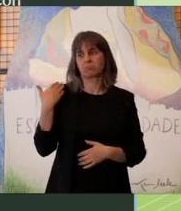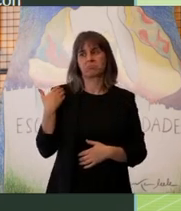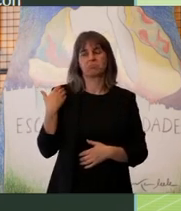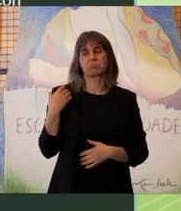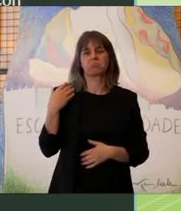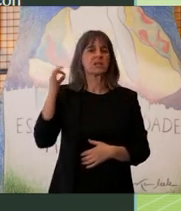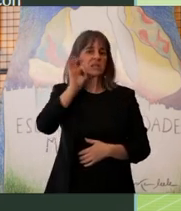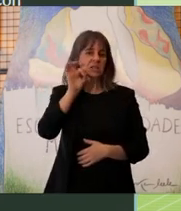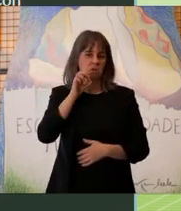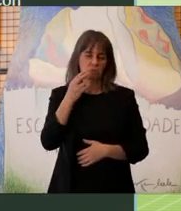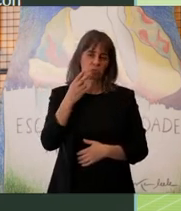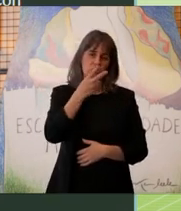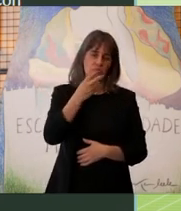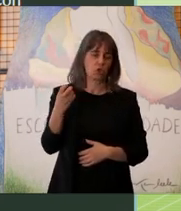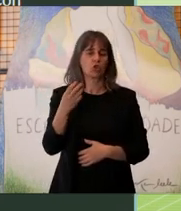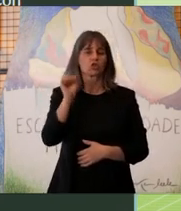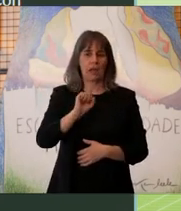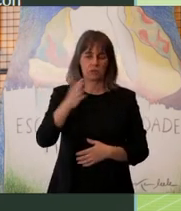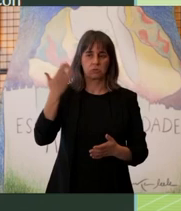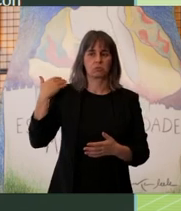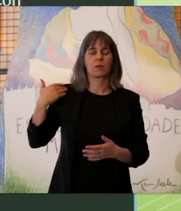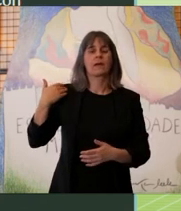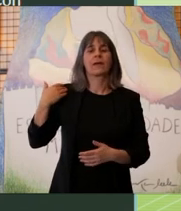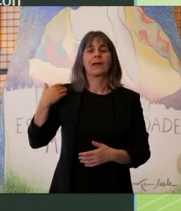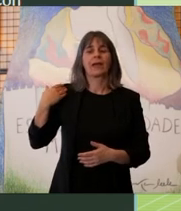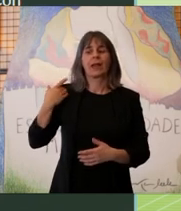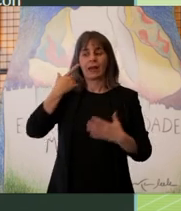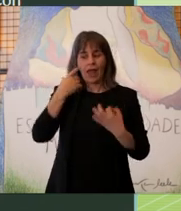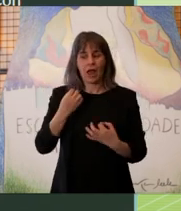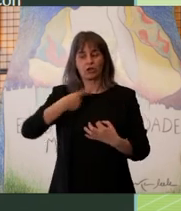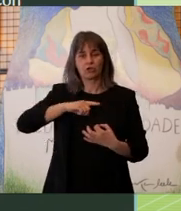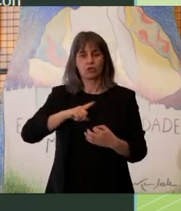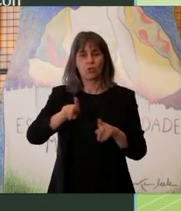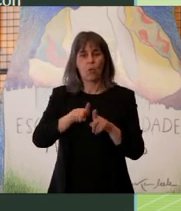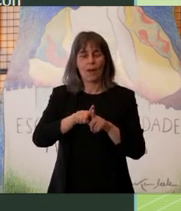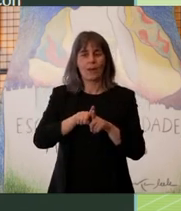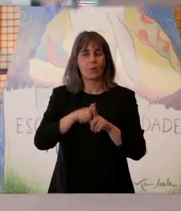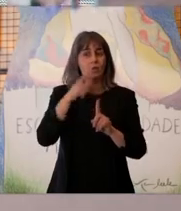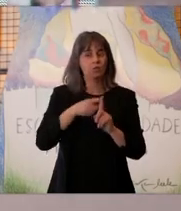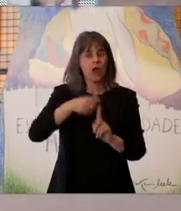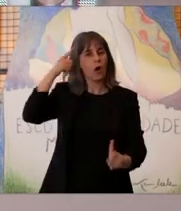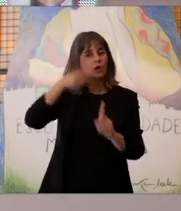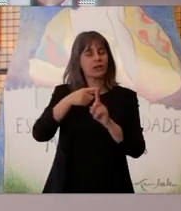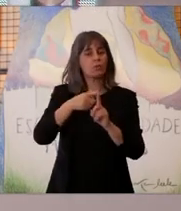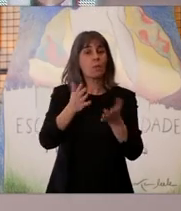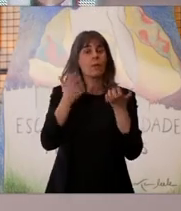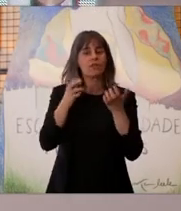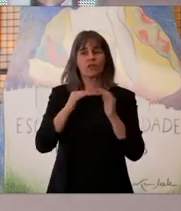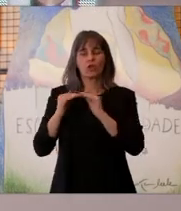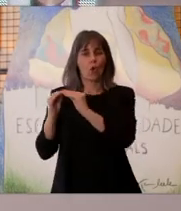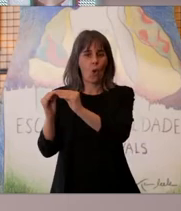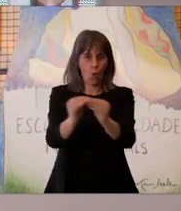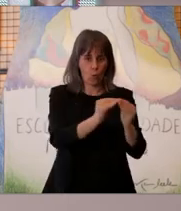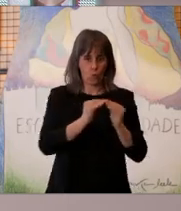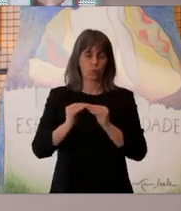de siglos En esas excepciones Es verdad que hemos sabido ponerlo a disposición de fines comunes es decir las causas